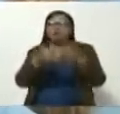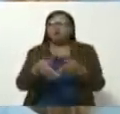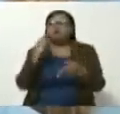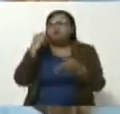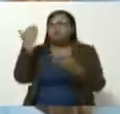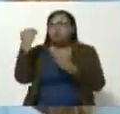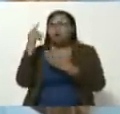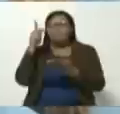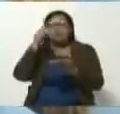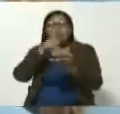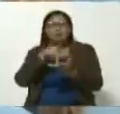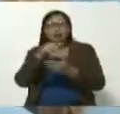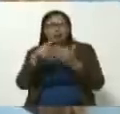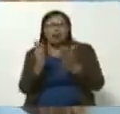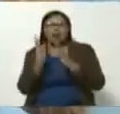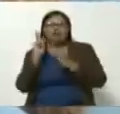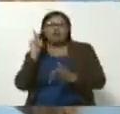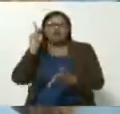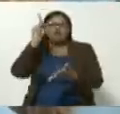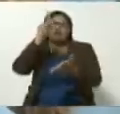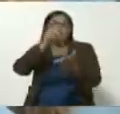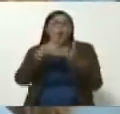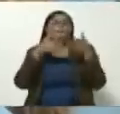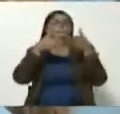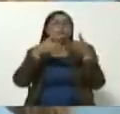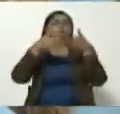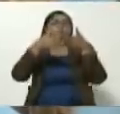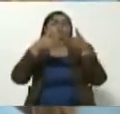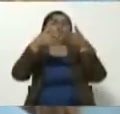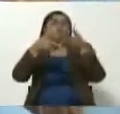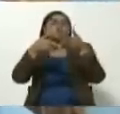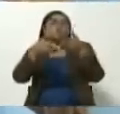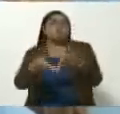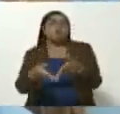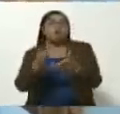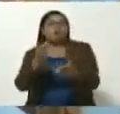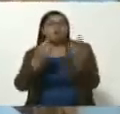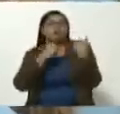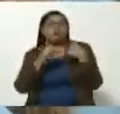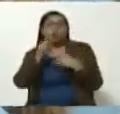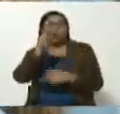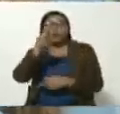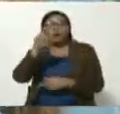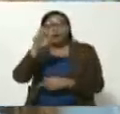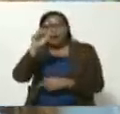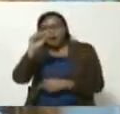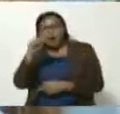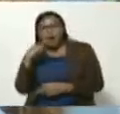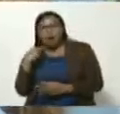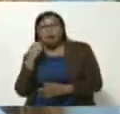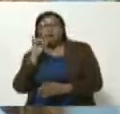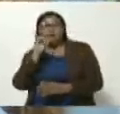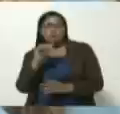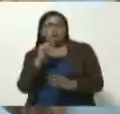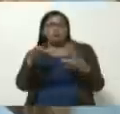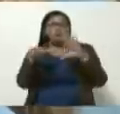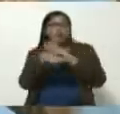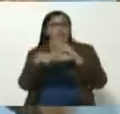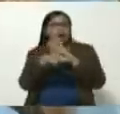espaldas para presenciar la llegada del buque fletado por Pequivén con el cargamento de urea que veníamos anunciando desde el día